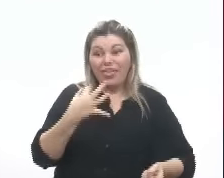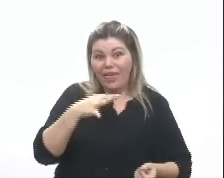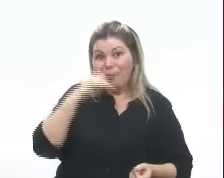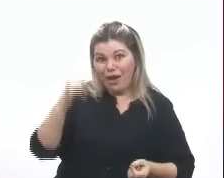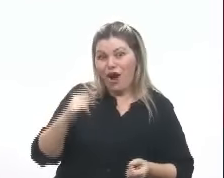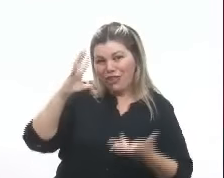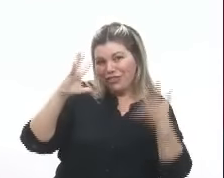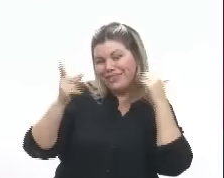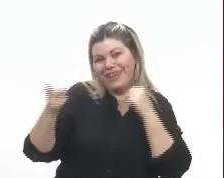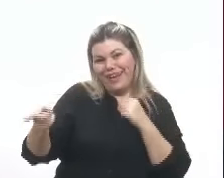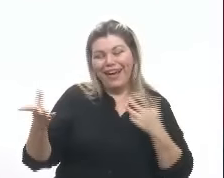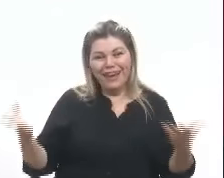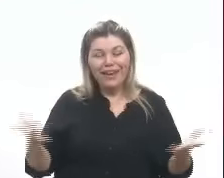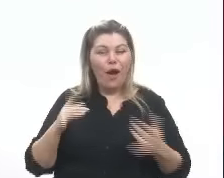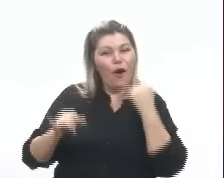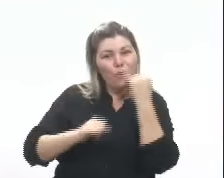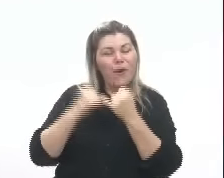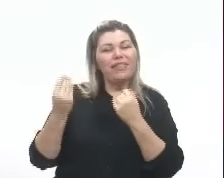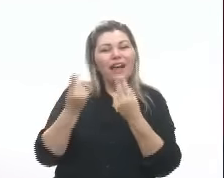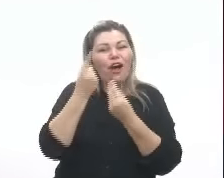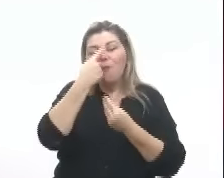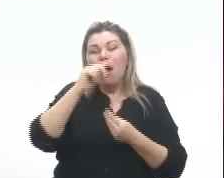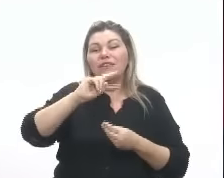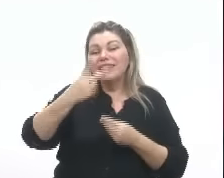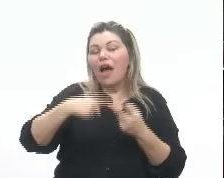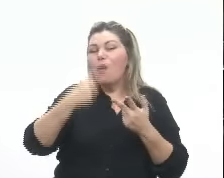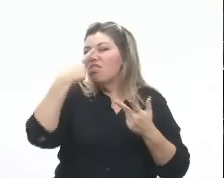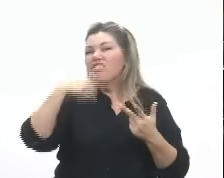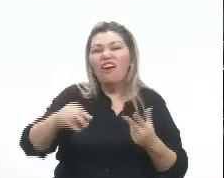una... Cuéntenle cómo terminó el segundo Terminator.